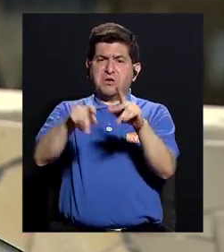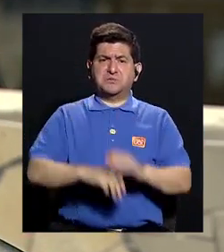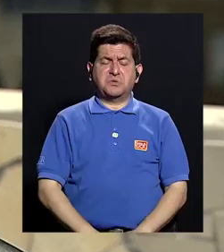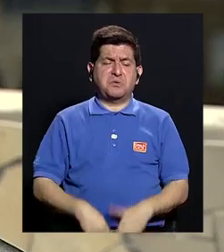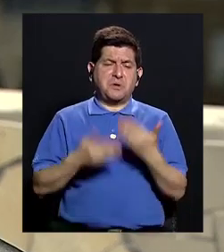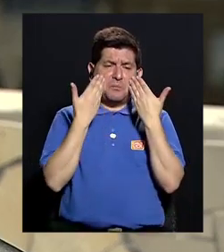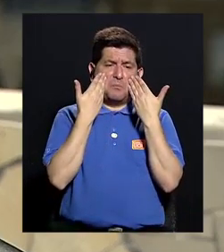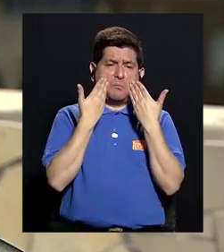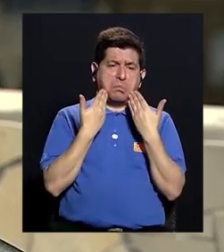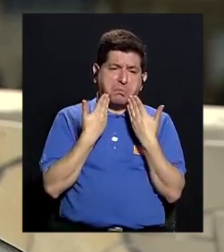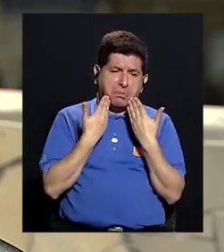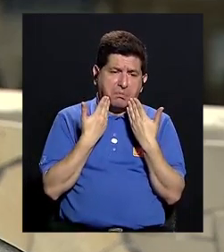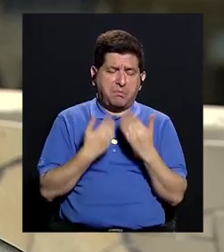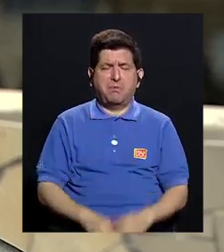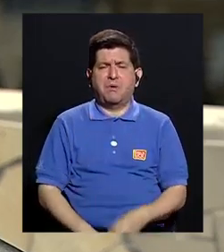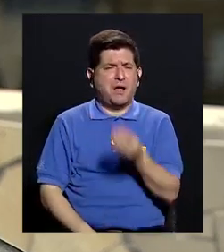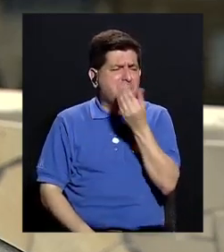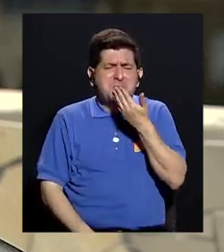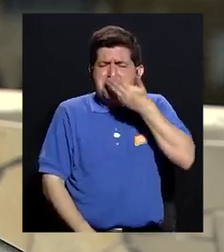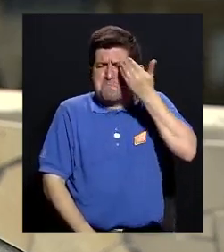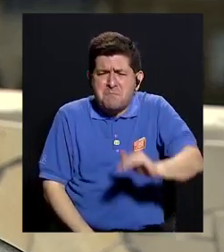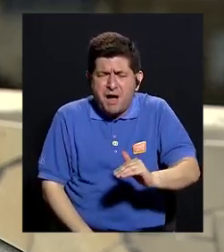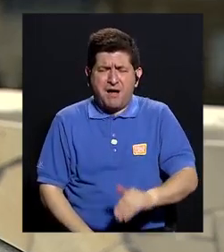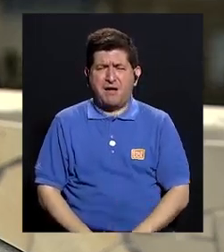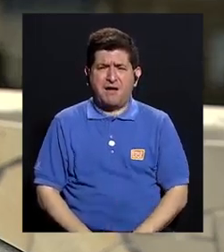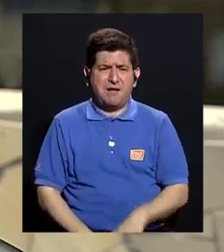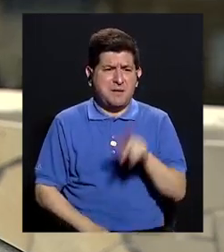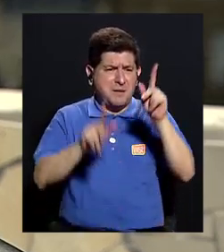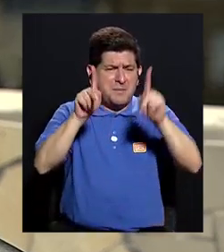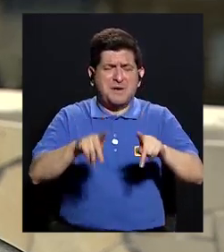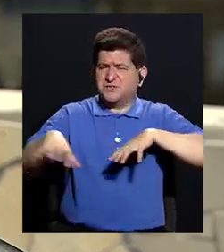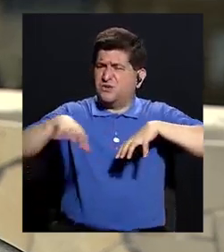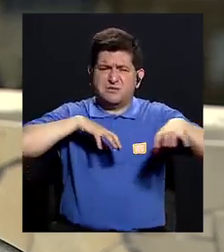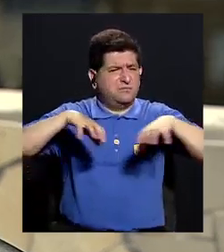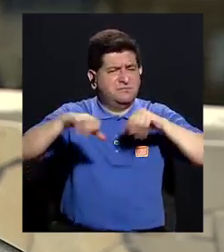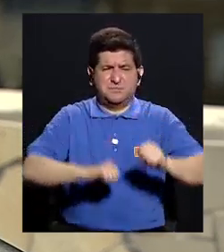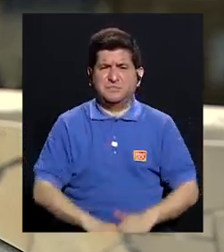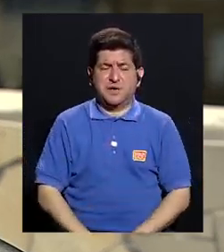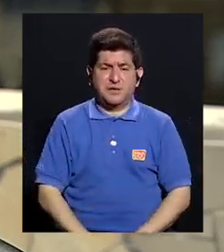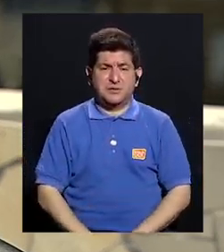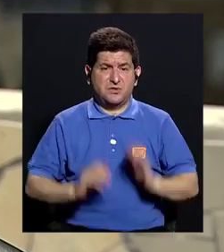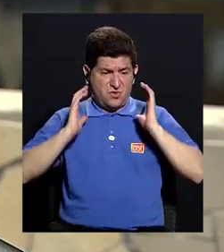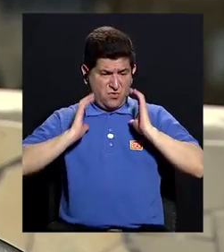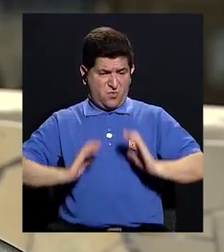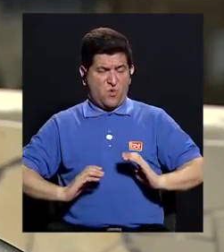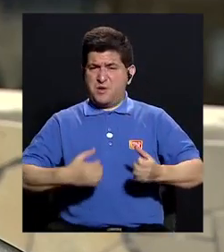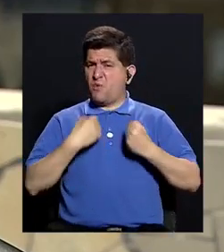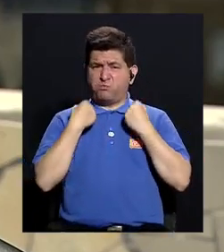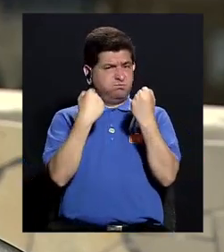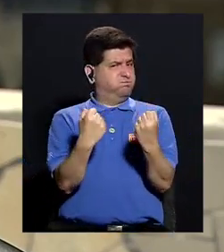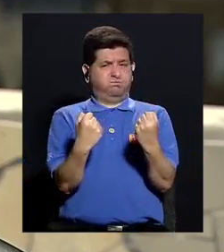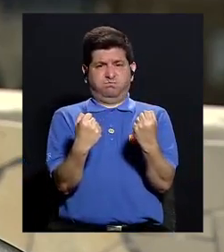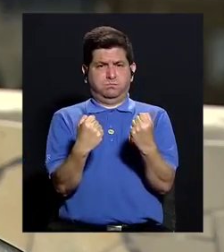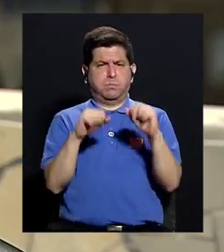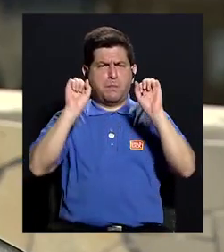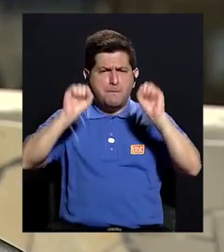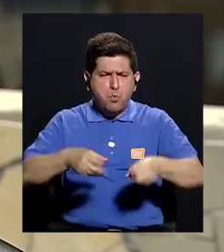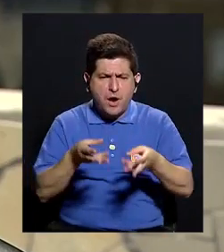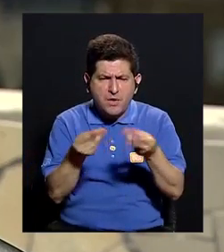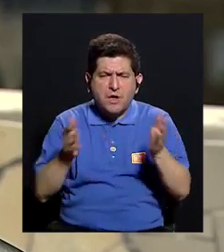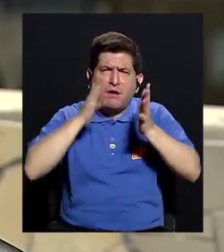tristes desnutridas que no estén nutriéndose que no estén moviéndose que su cuerpo no esté fuerte va a